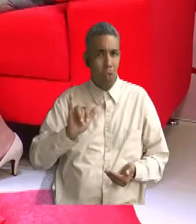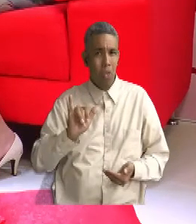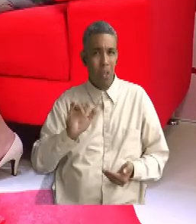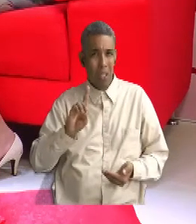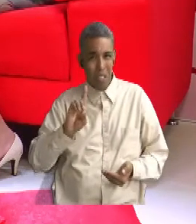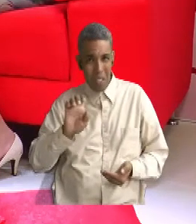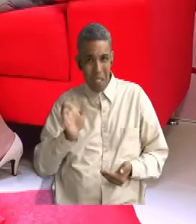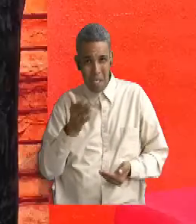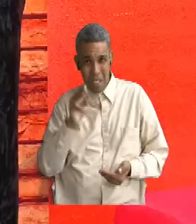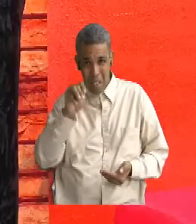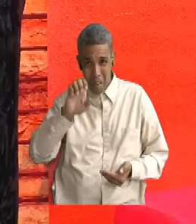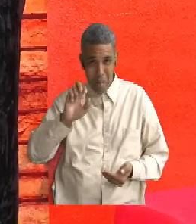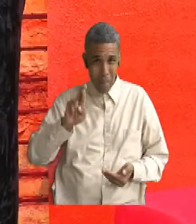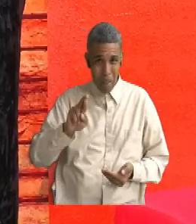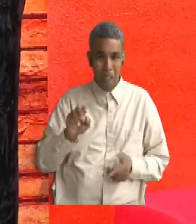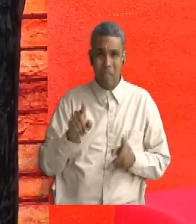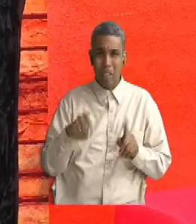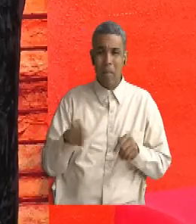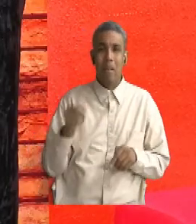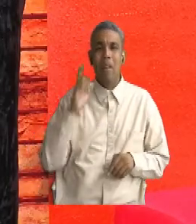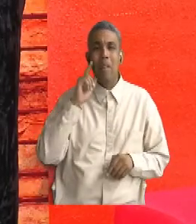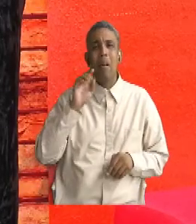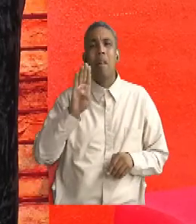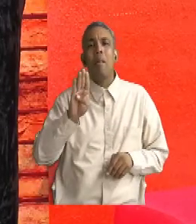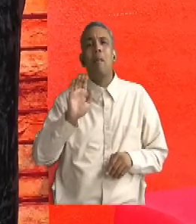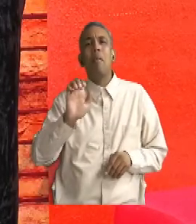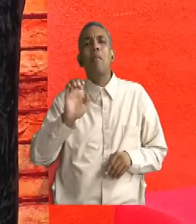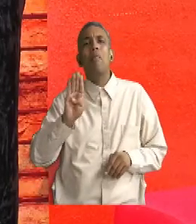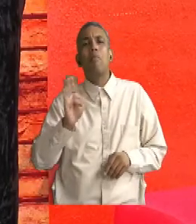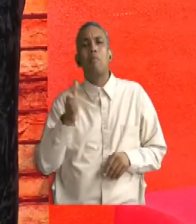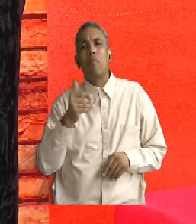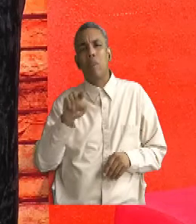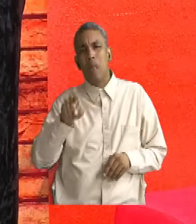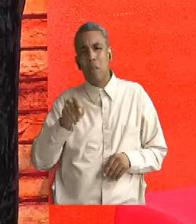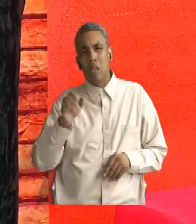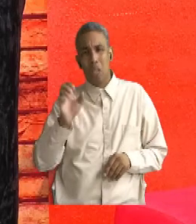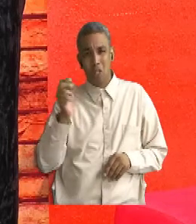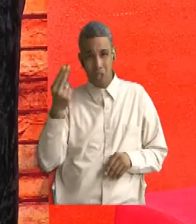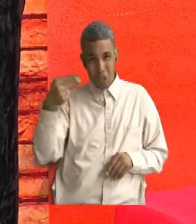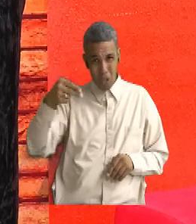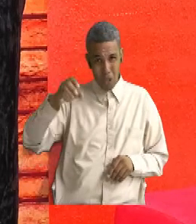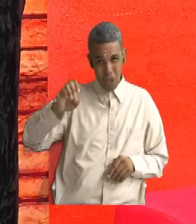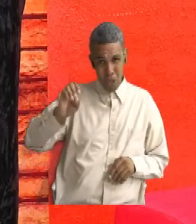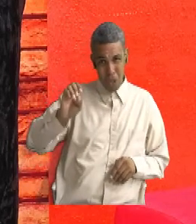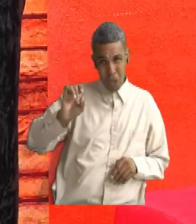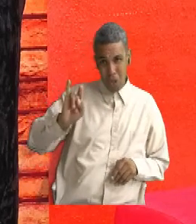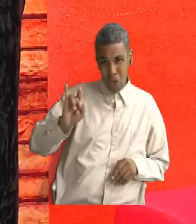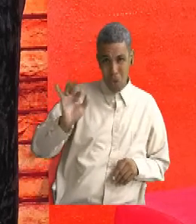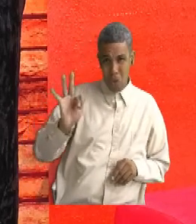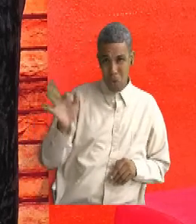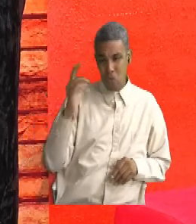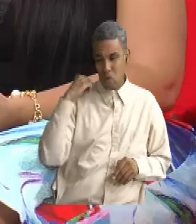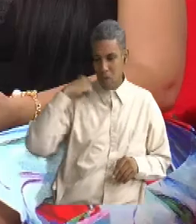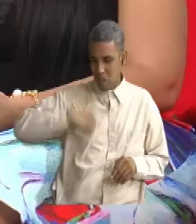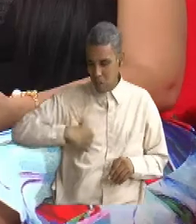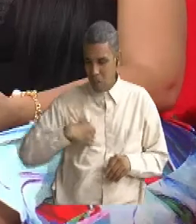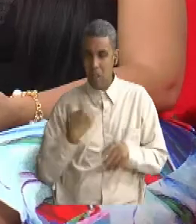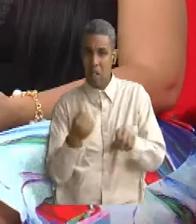Vivi Chus, que es una nena, se llama Viviana Rangel, especializada en venta de zapatos, carteras, camisas.